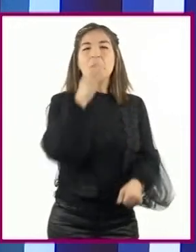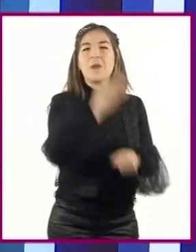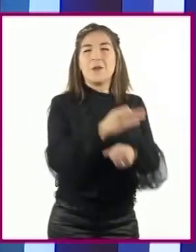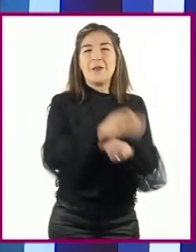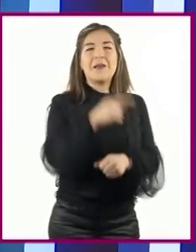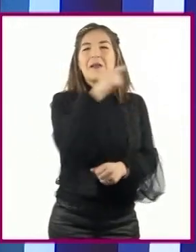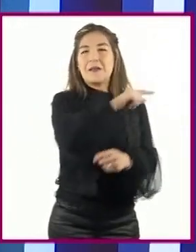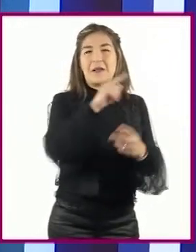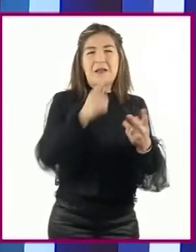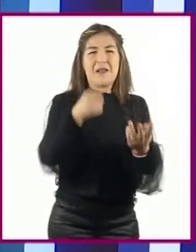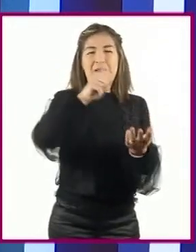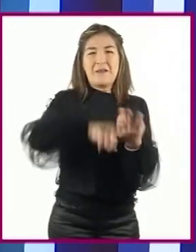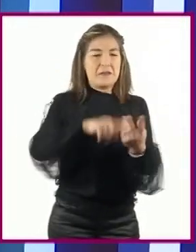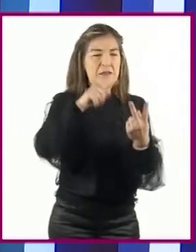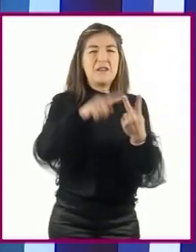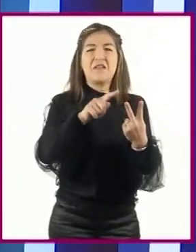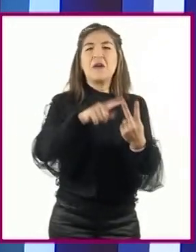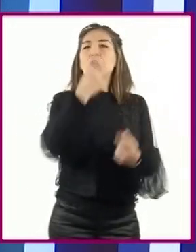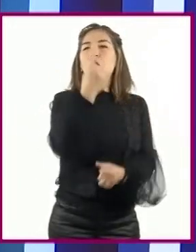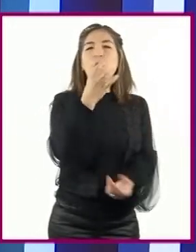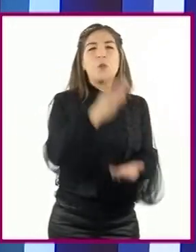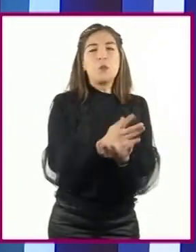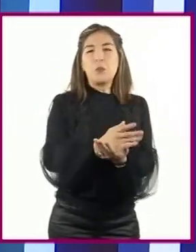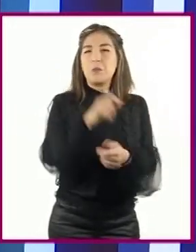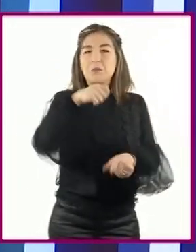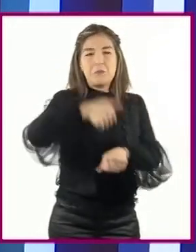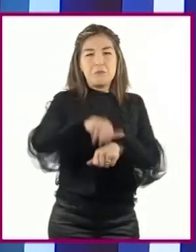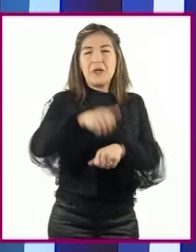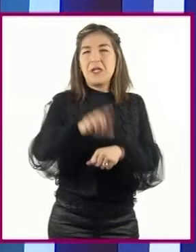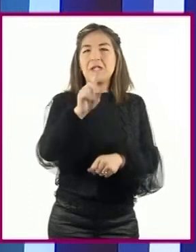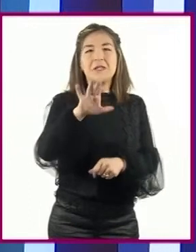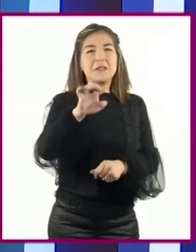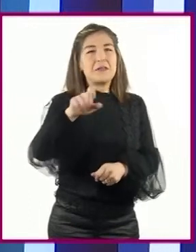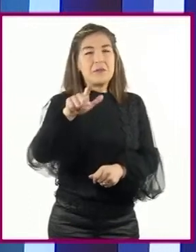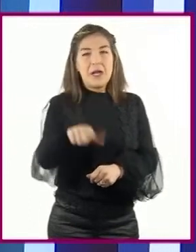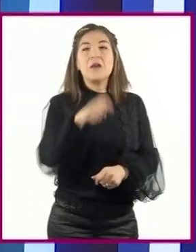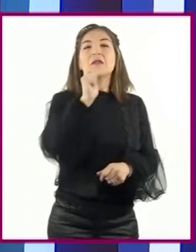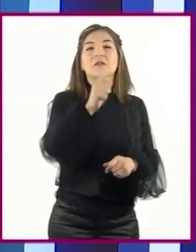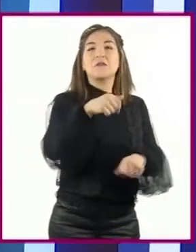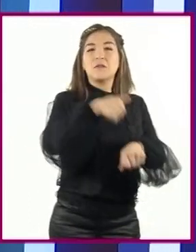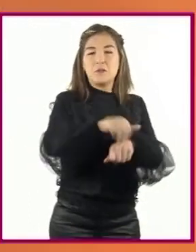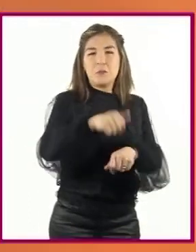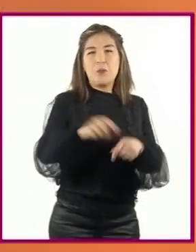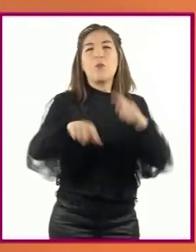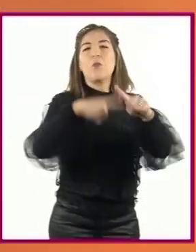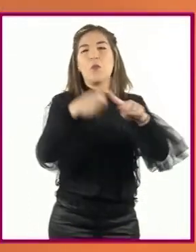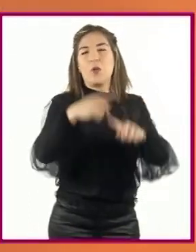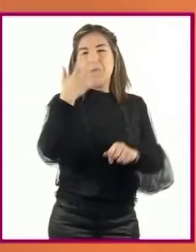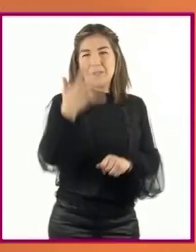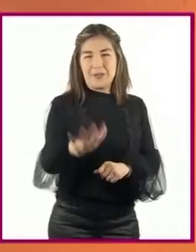dividendo, solo se tiene una cifra decimal, por lo que ambos números se multiplican por 10.